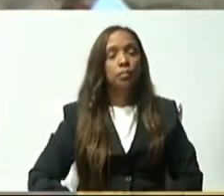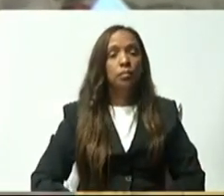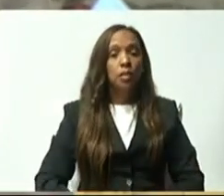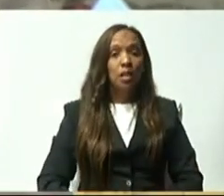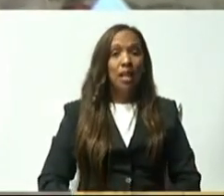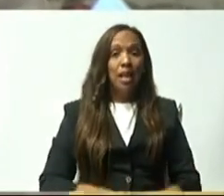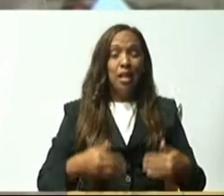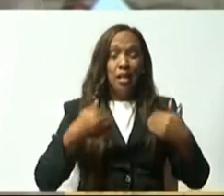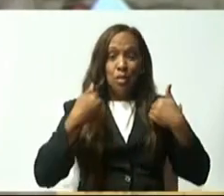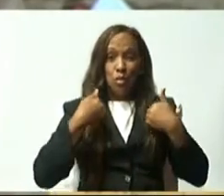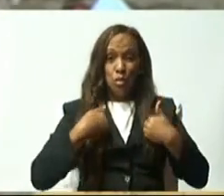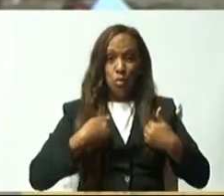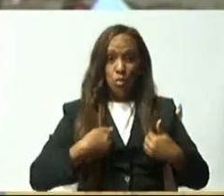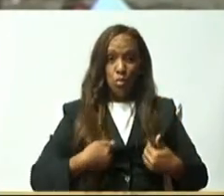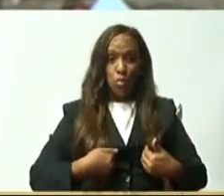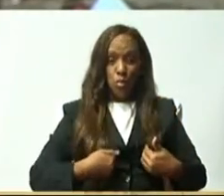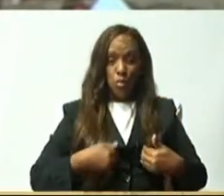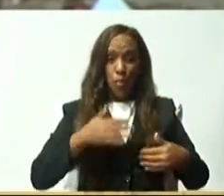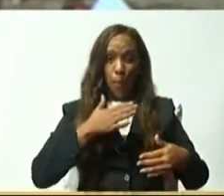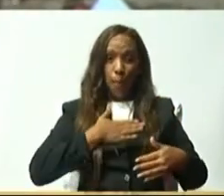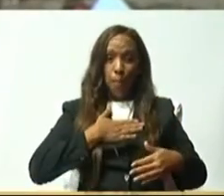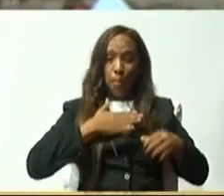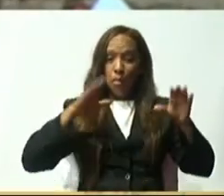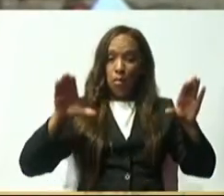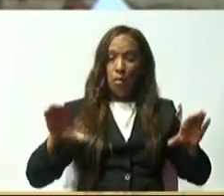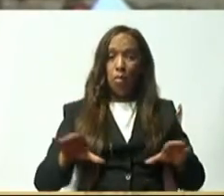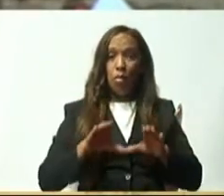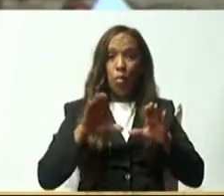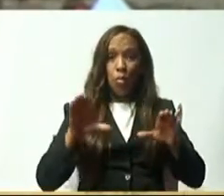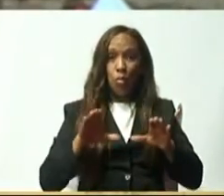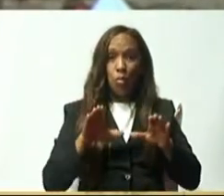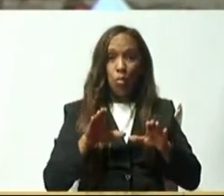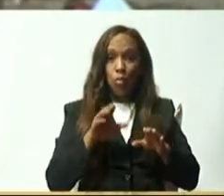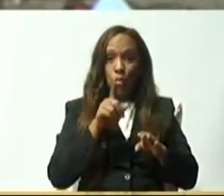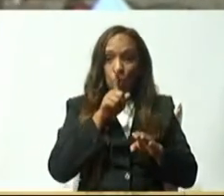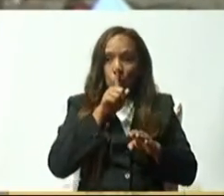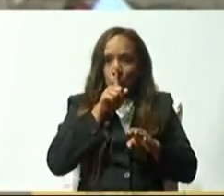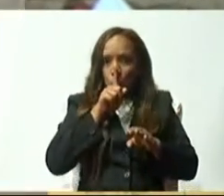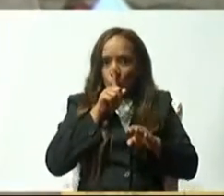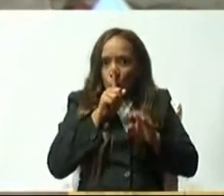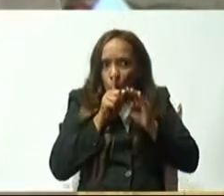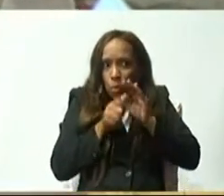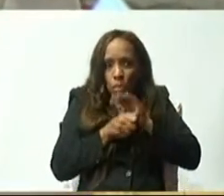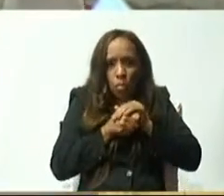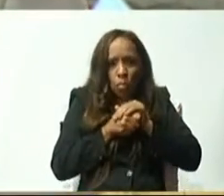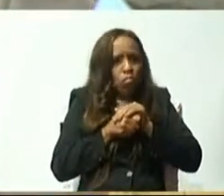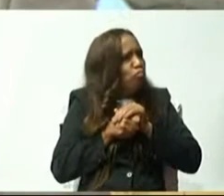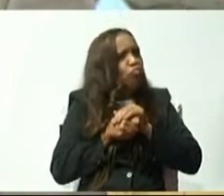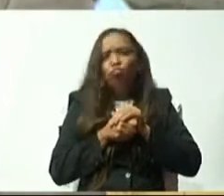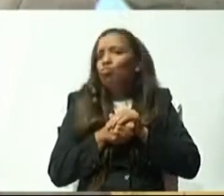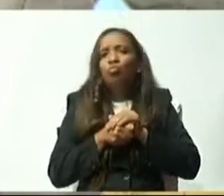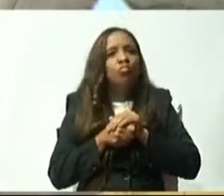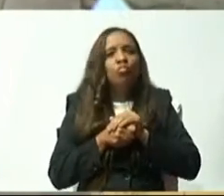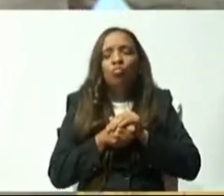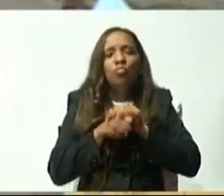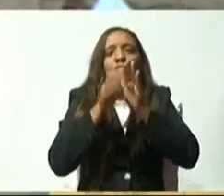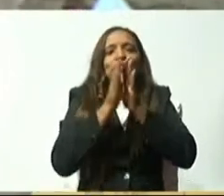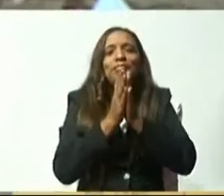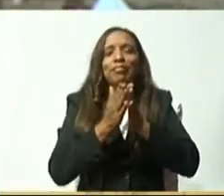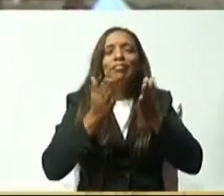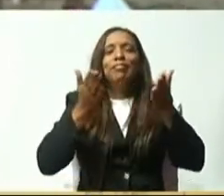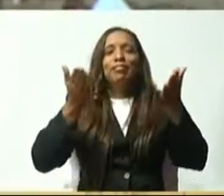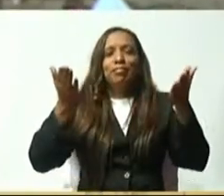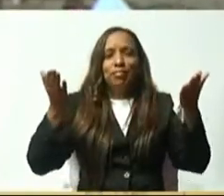abierto. Todas las cuentas bancarias en instituciones de cooperativa, de banco, que estén a nombre de Nelson